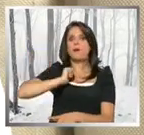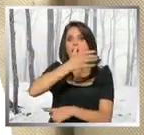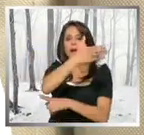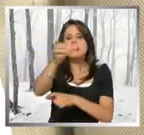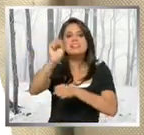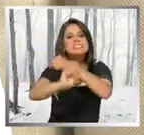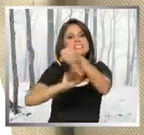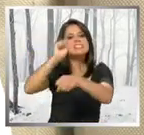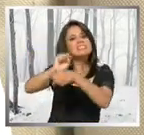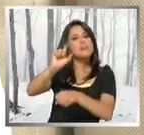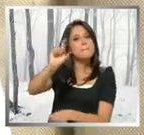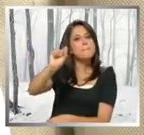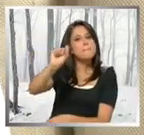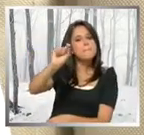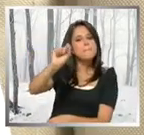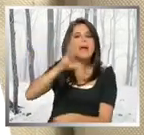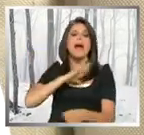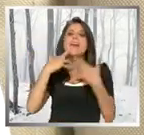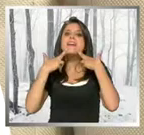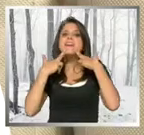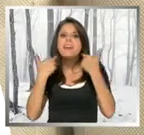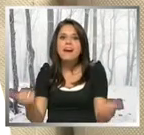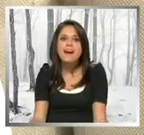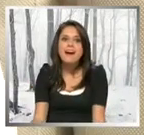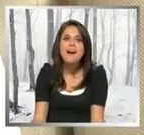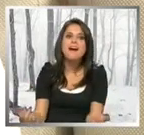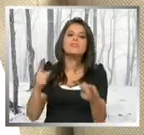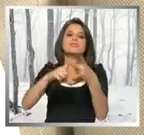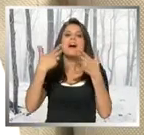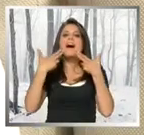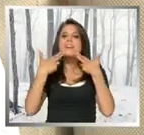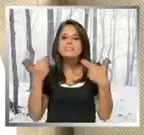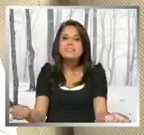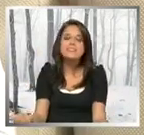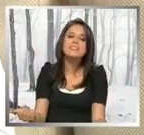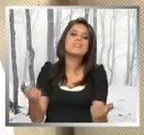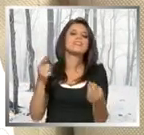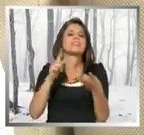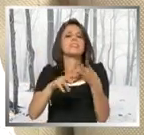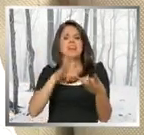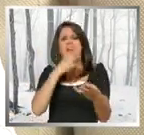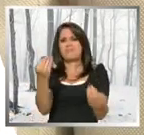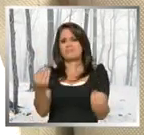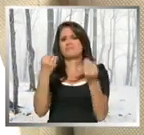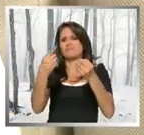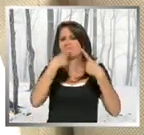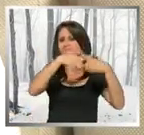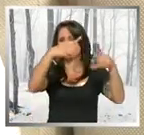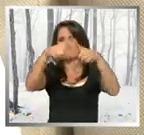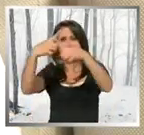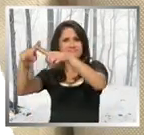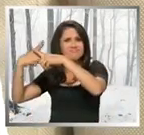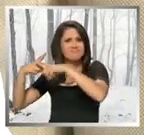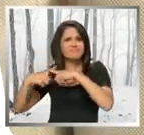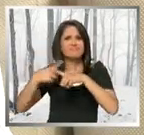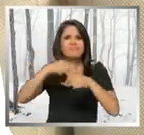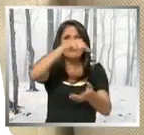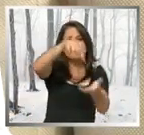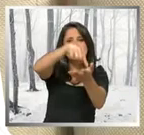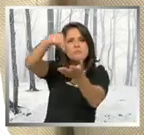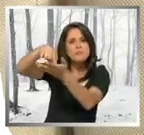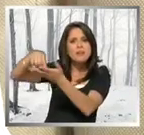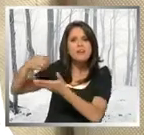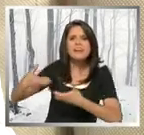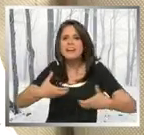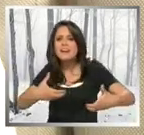siglo XX, pues rancherías, ranchos, haciendas, incluso muchos de sus barrios, muchos de